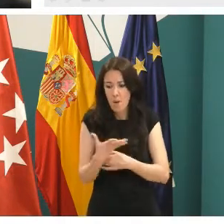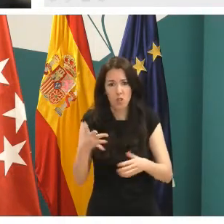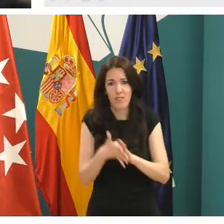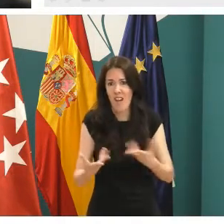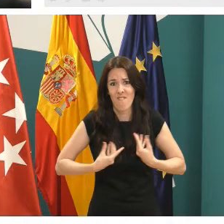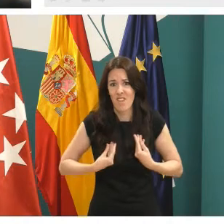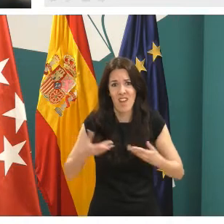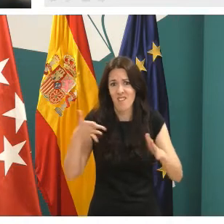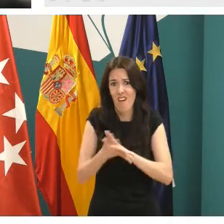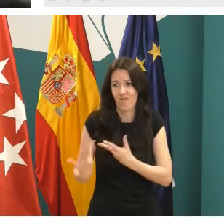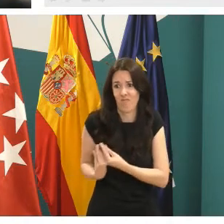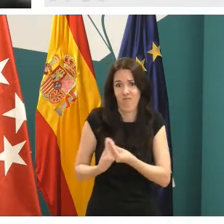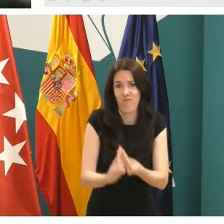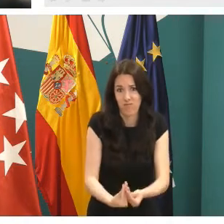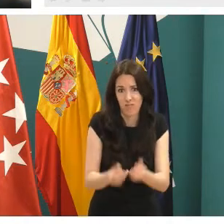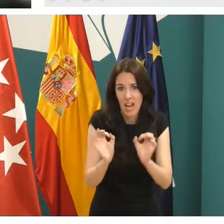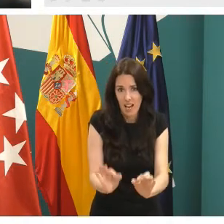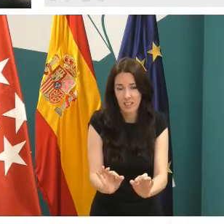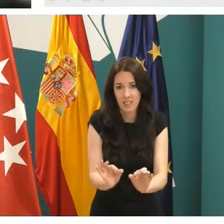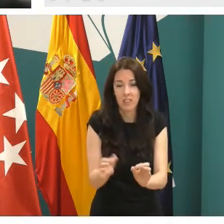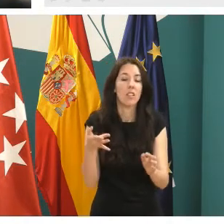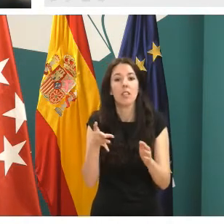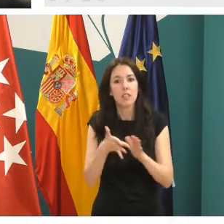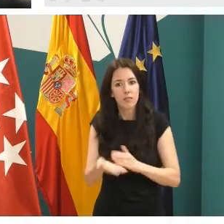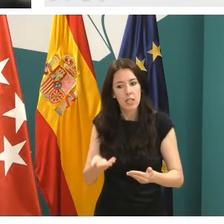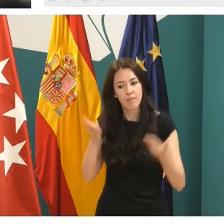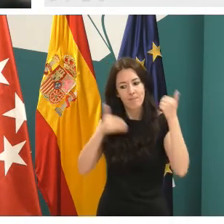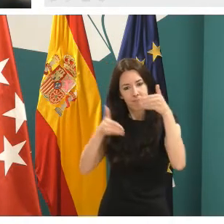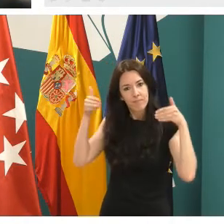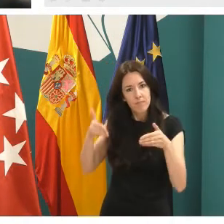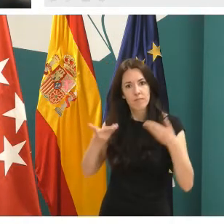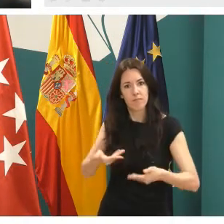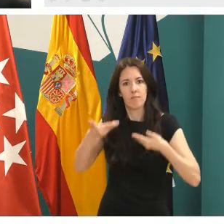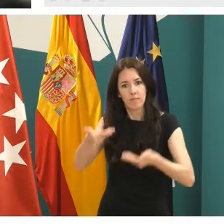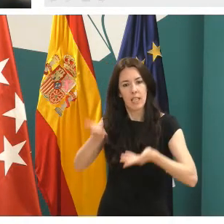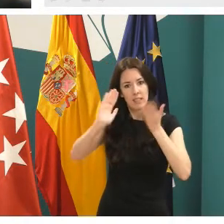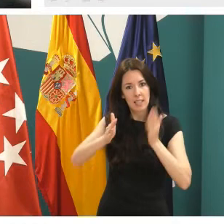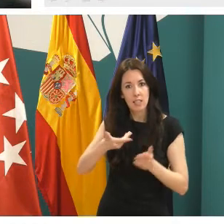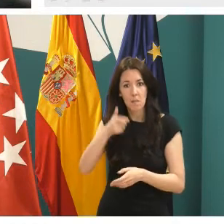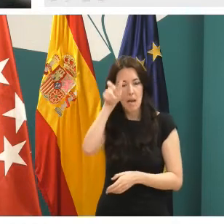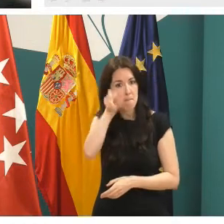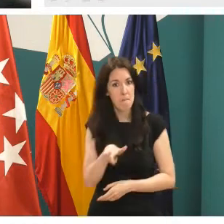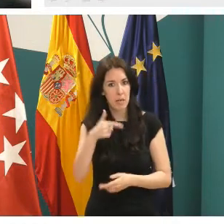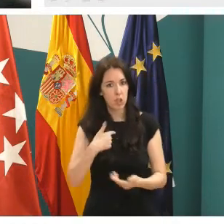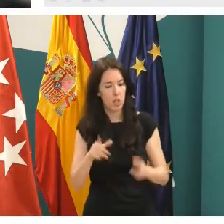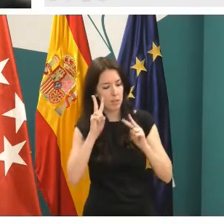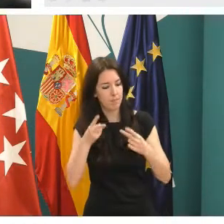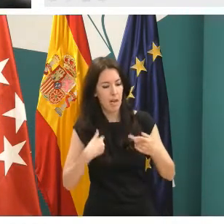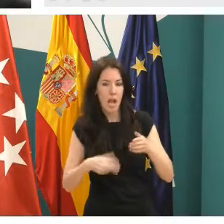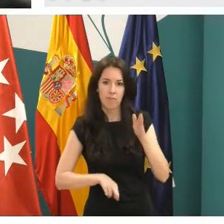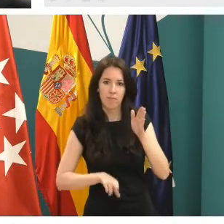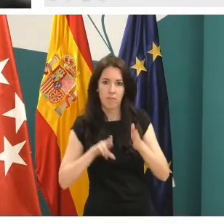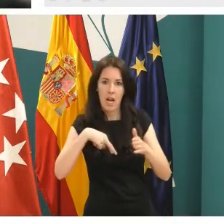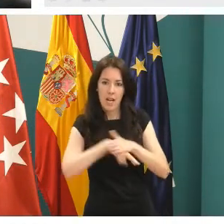del paciente, pues ir abordándolas, ir tratándolas y que la persona desarrolle recursos psíquicos